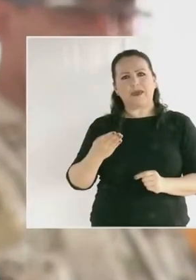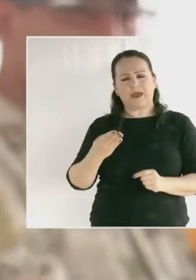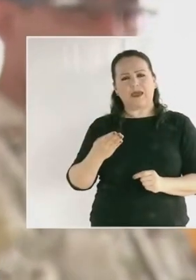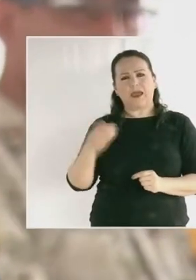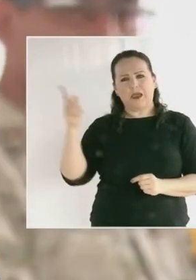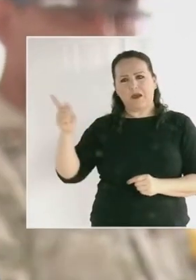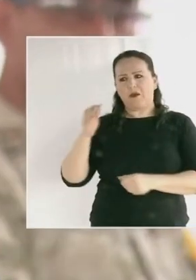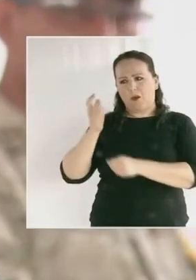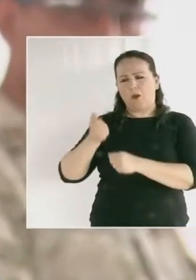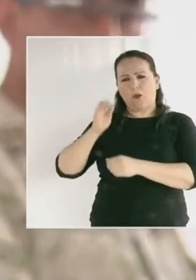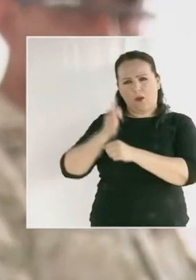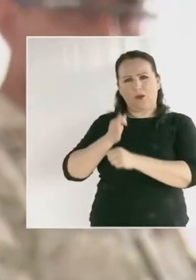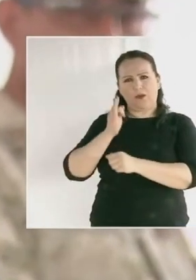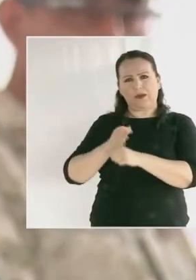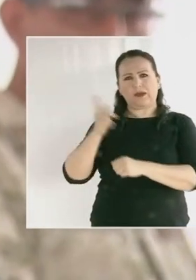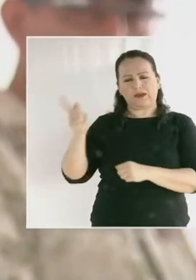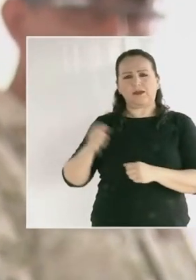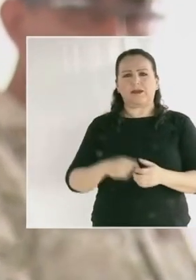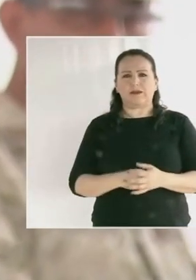Son